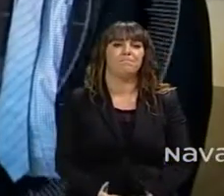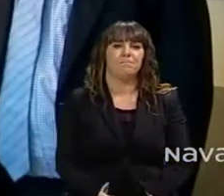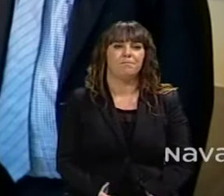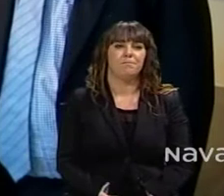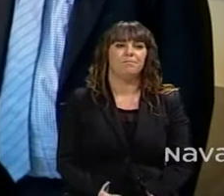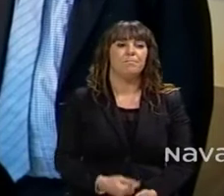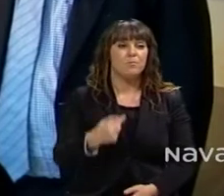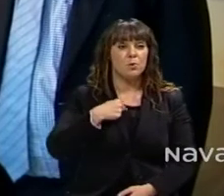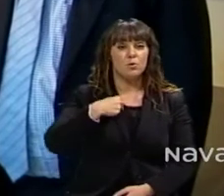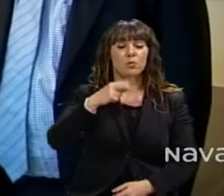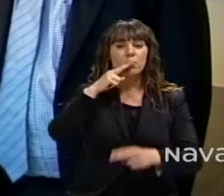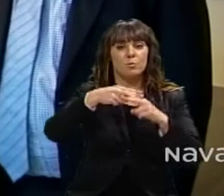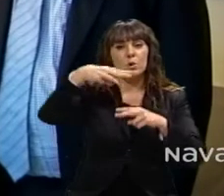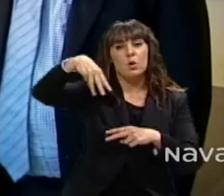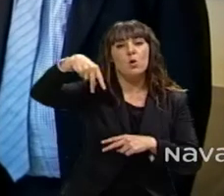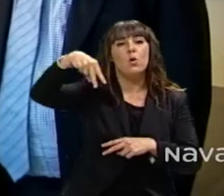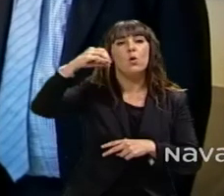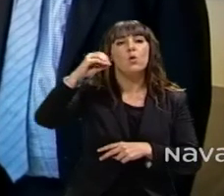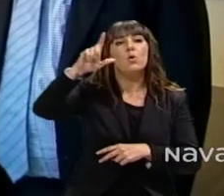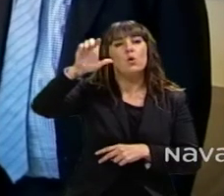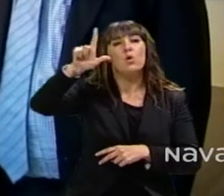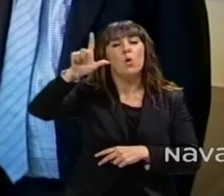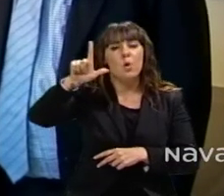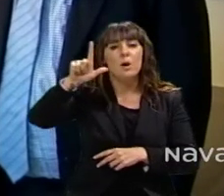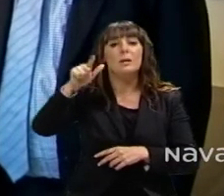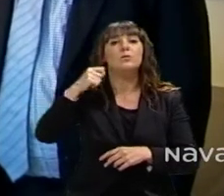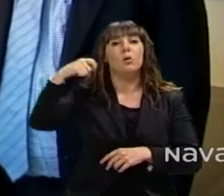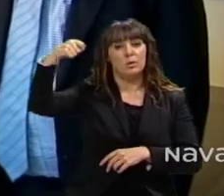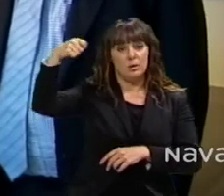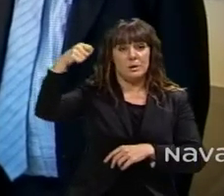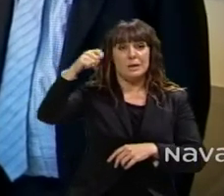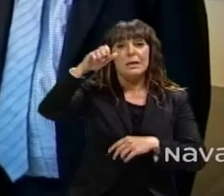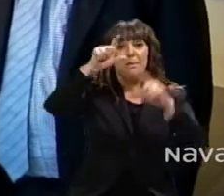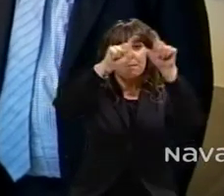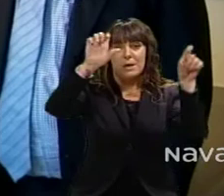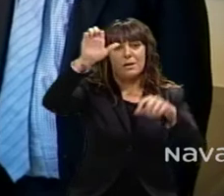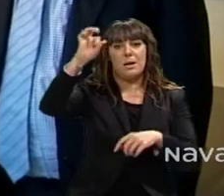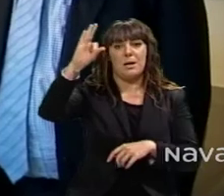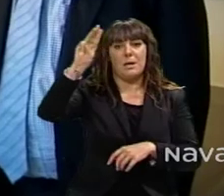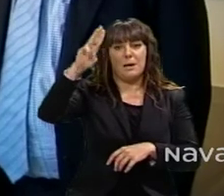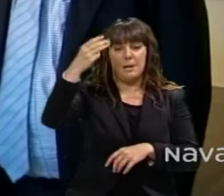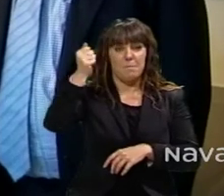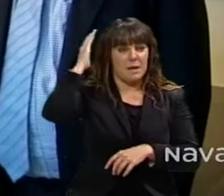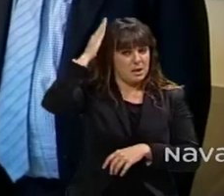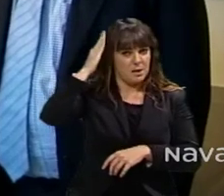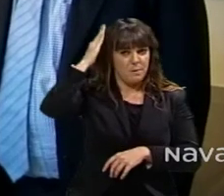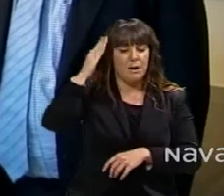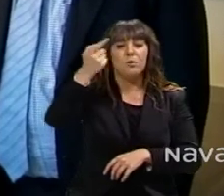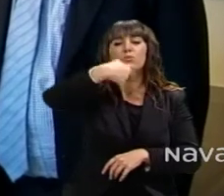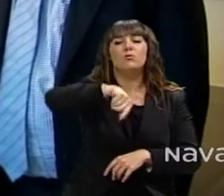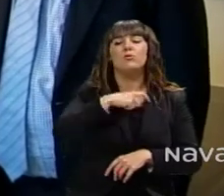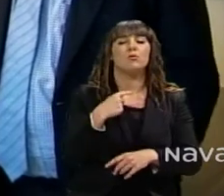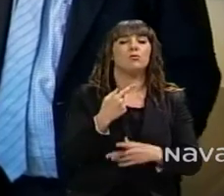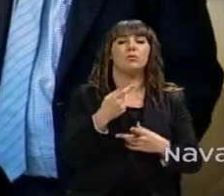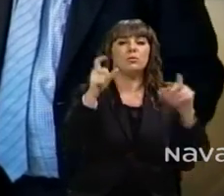Yo me llamo Noel Quindlevan, soy el director de ESPA, Educational Services Pamplona. Somos una empresa